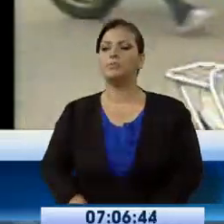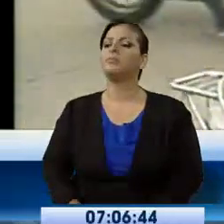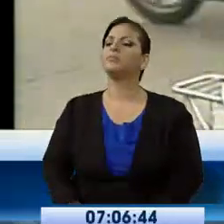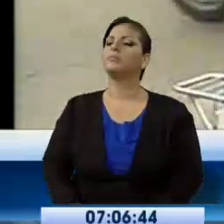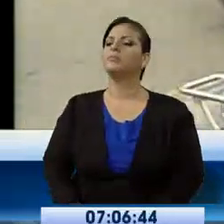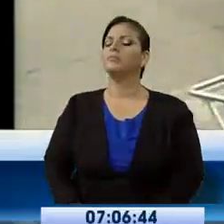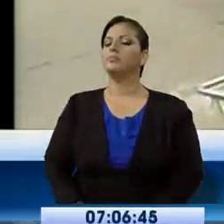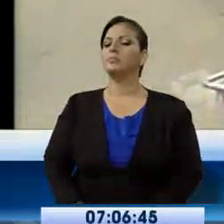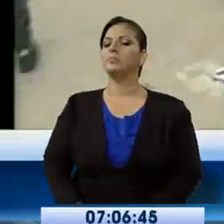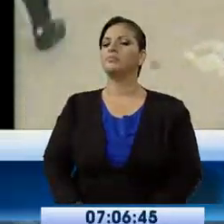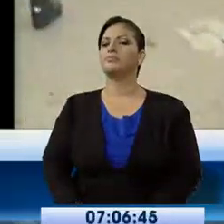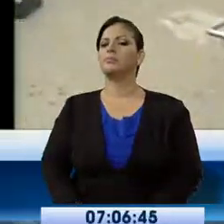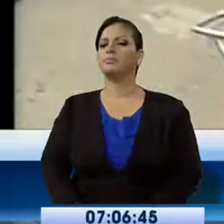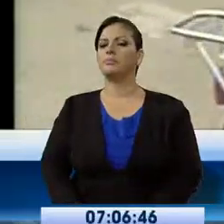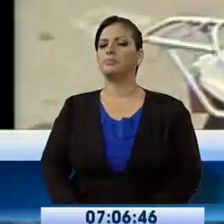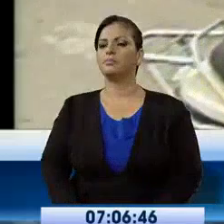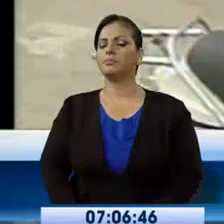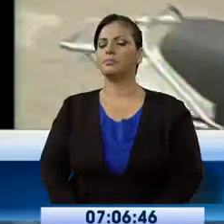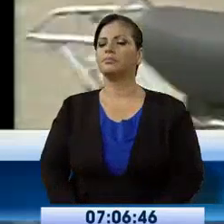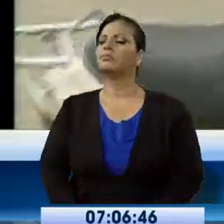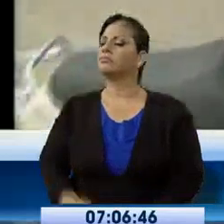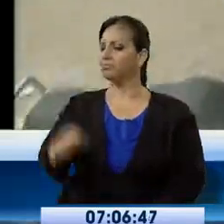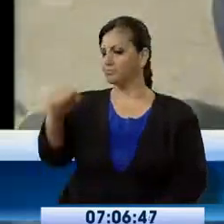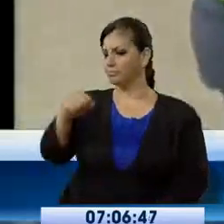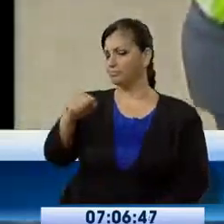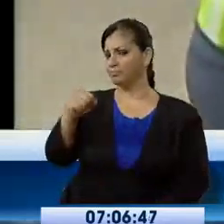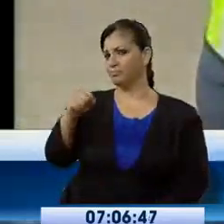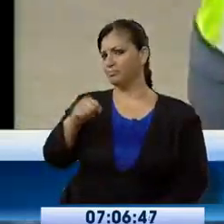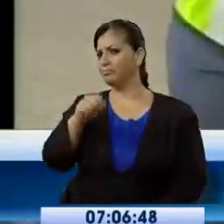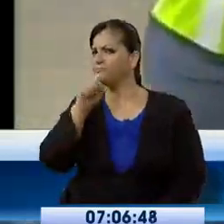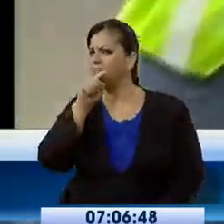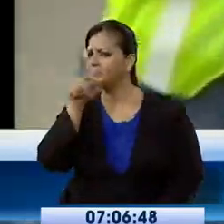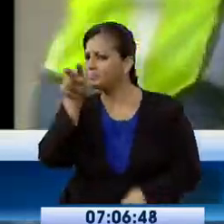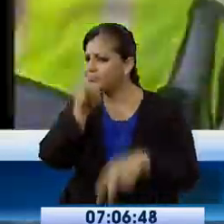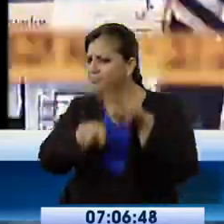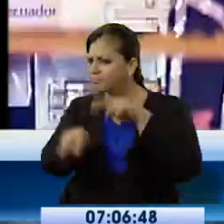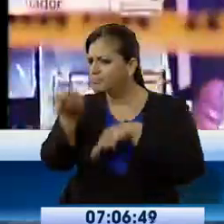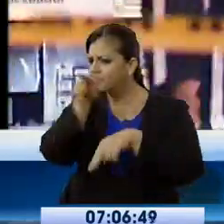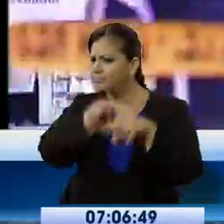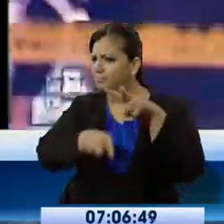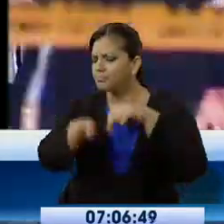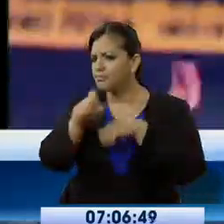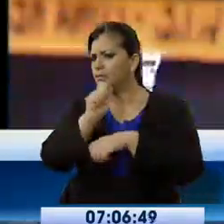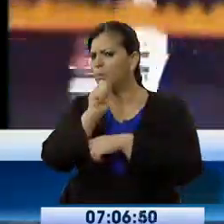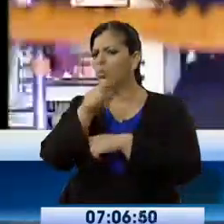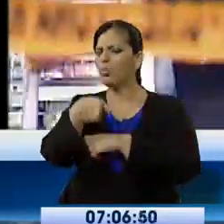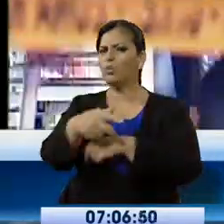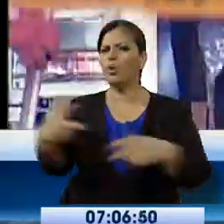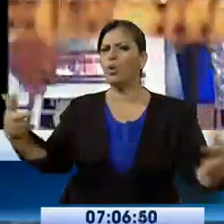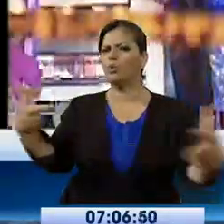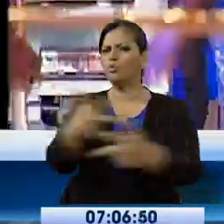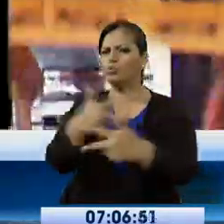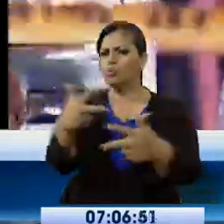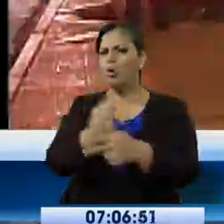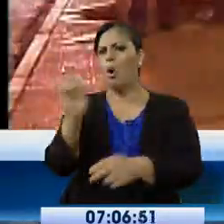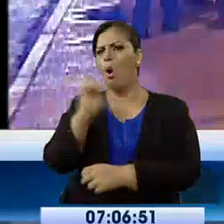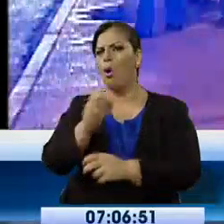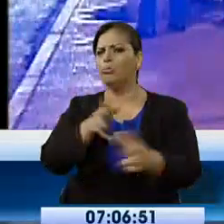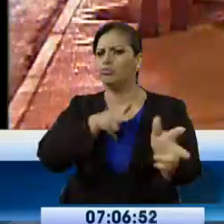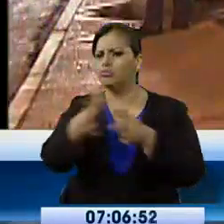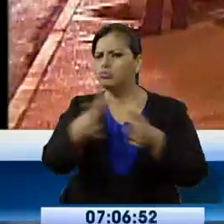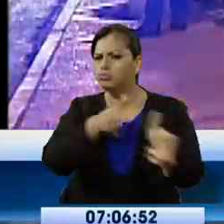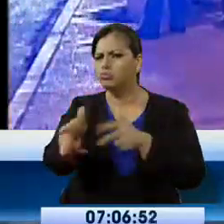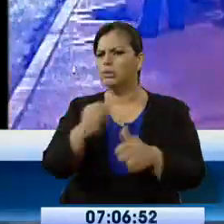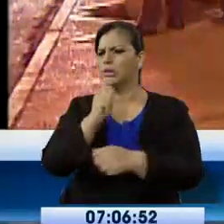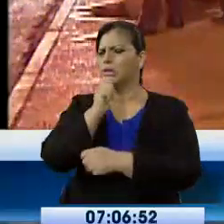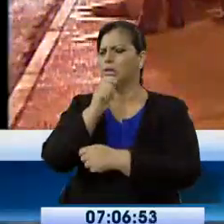este inconveniente, si lógicamente amerita ya una construcción de algún... a un paso peatonal o un cruce peatonal,